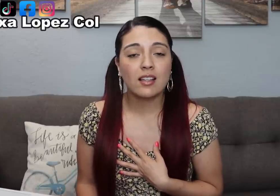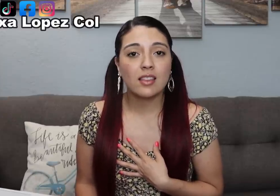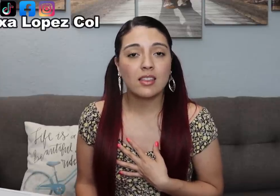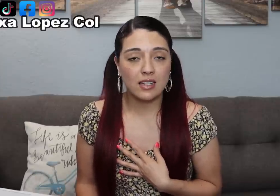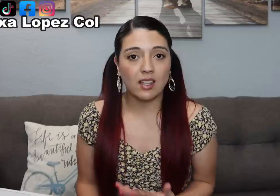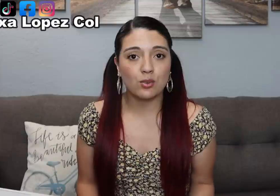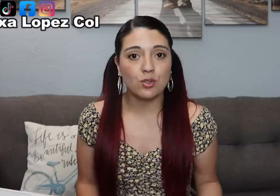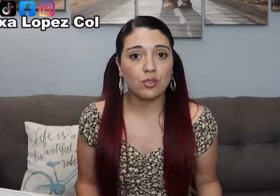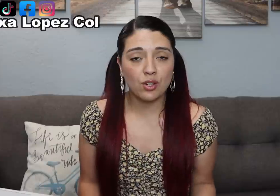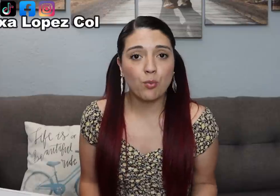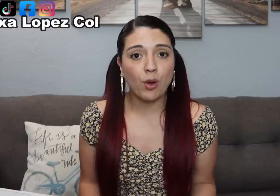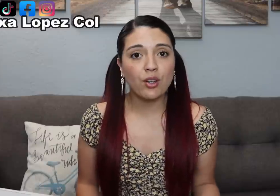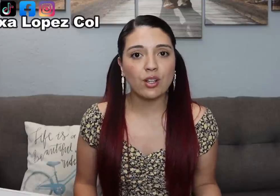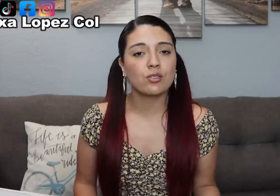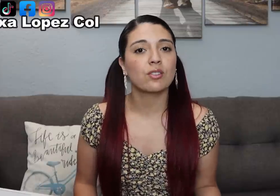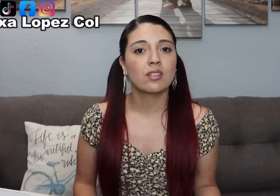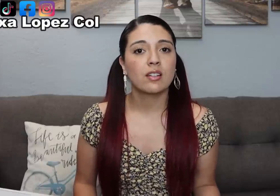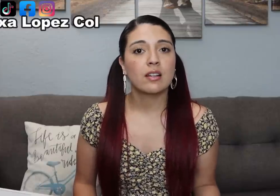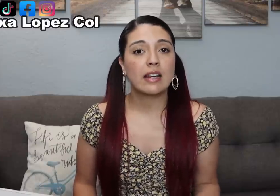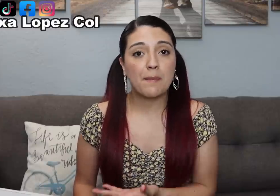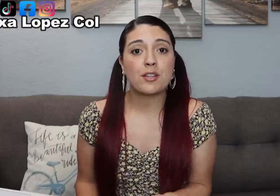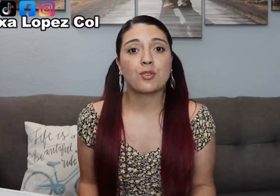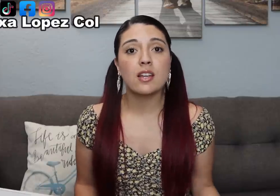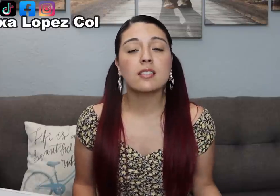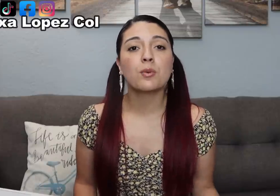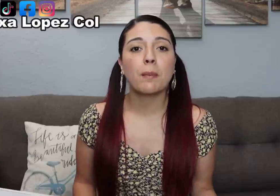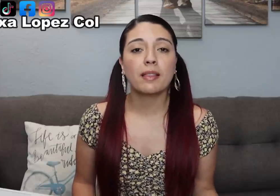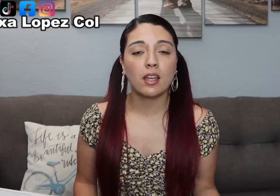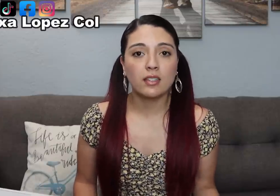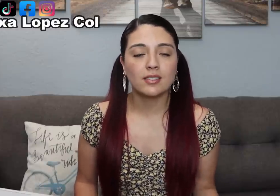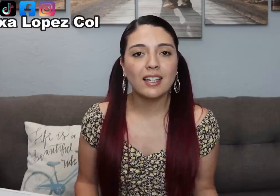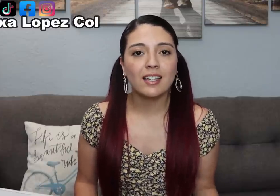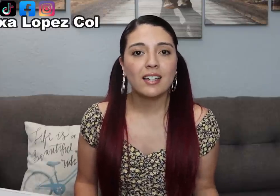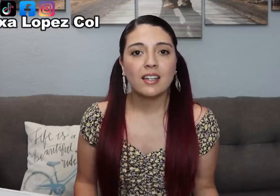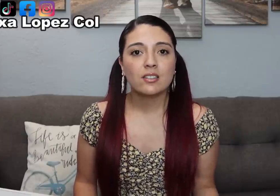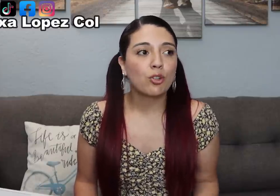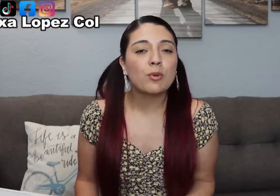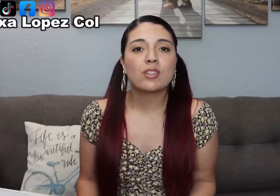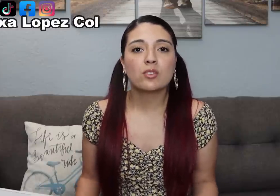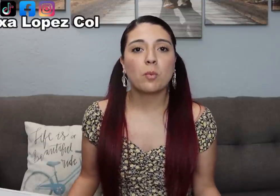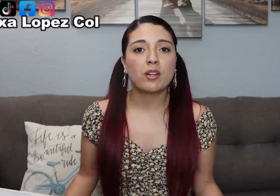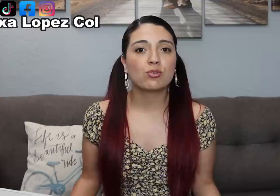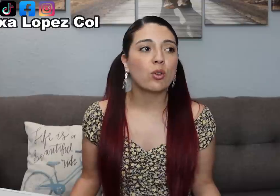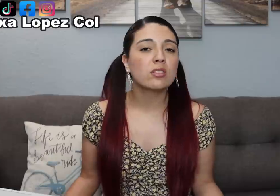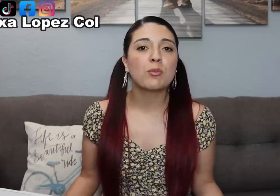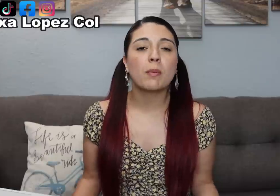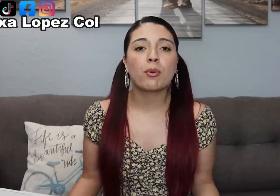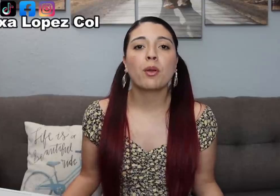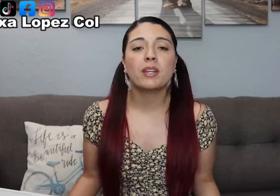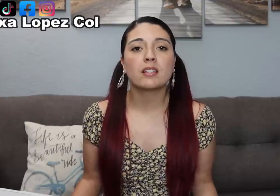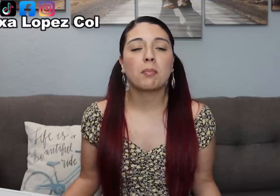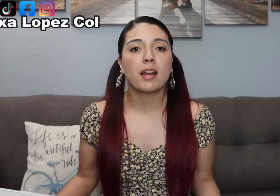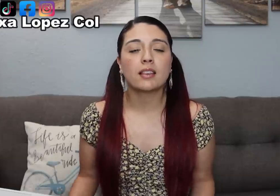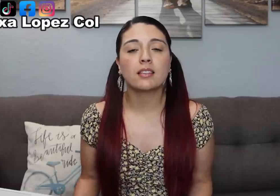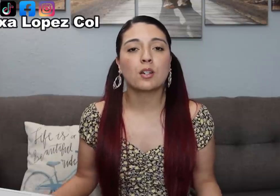acá en Estados Unidos tienen un buen corazón. La mayoría seguramente que sí. Somos seres humanos, todos estamos en